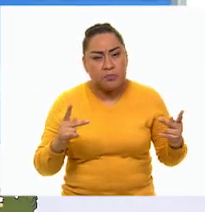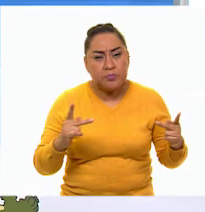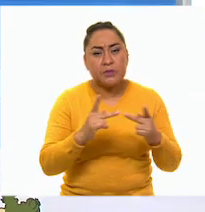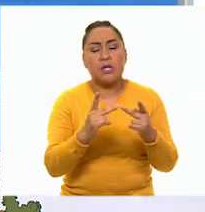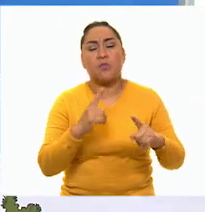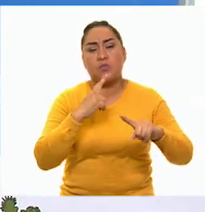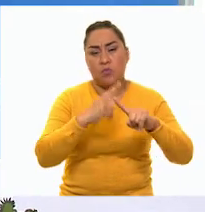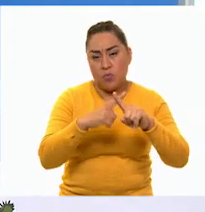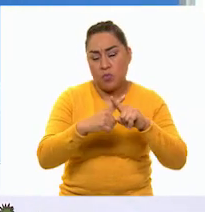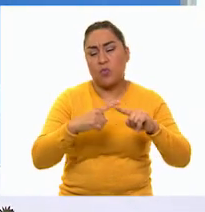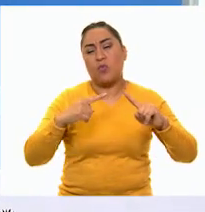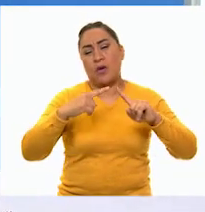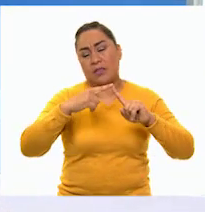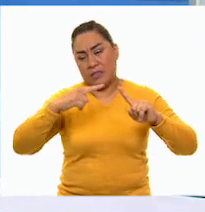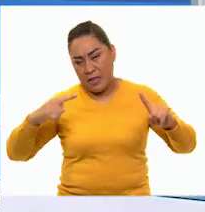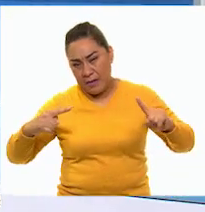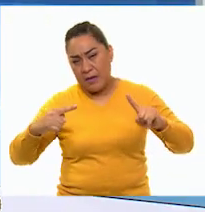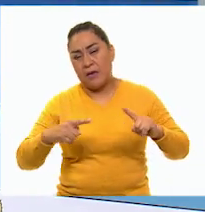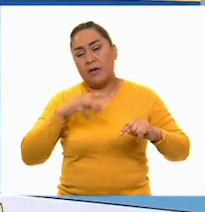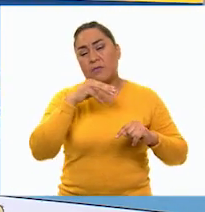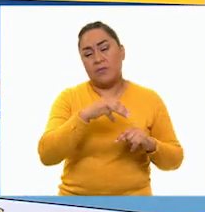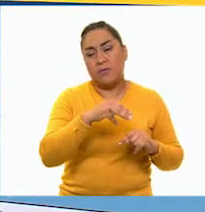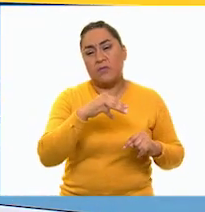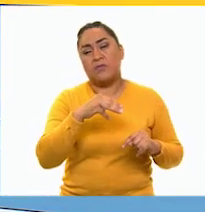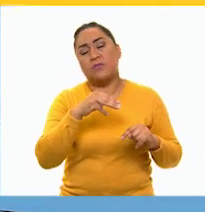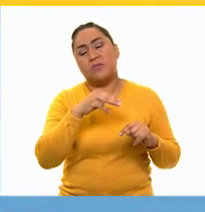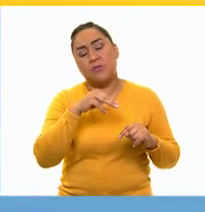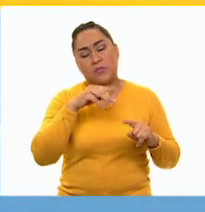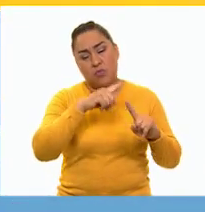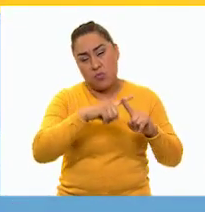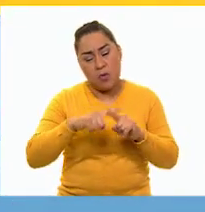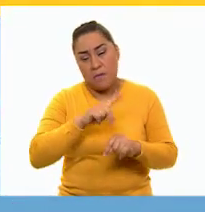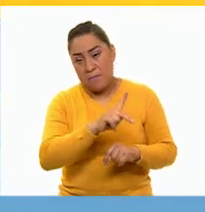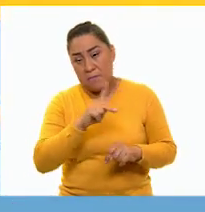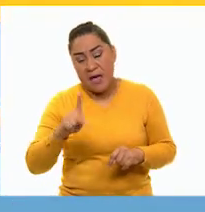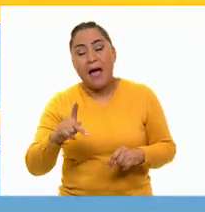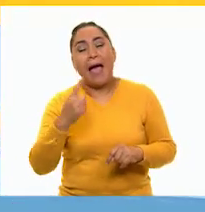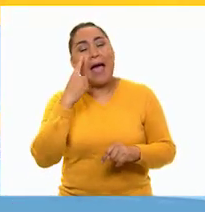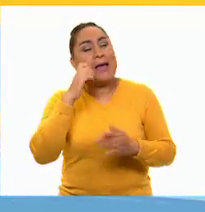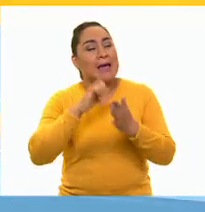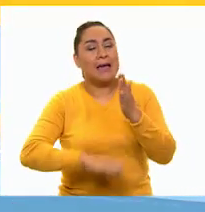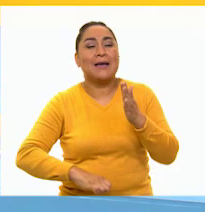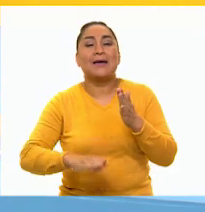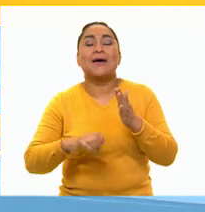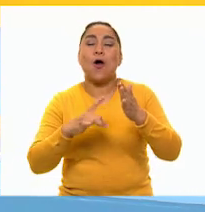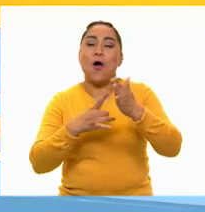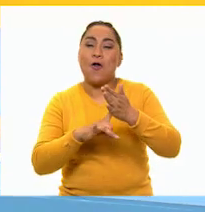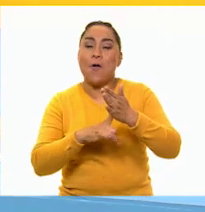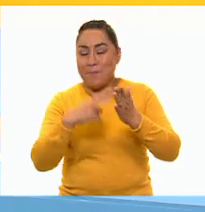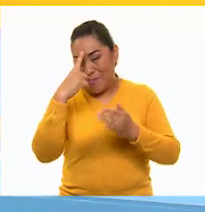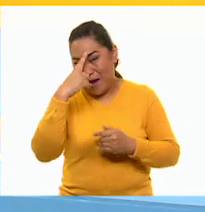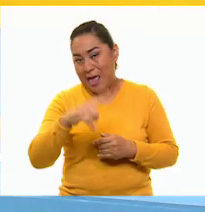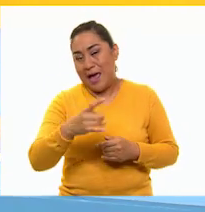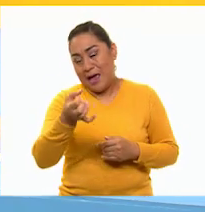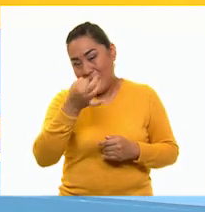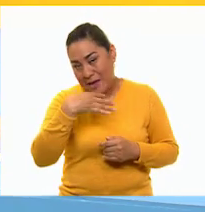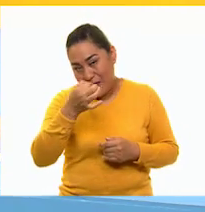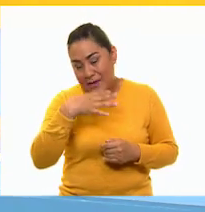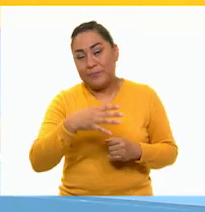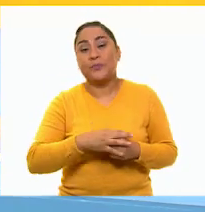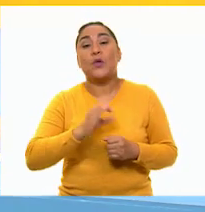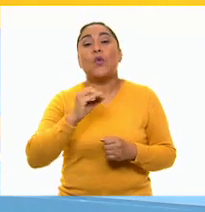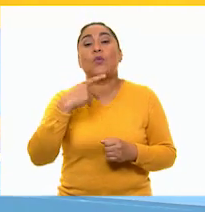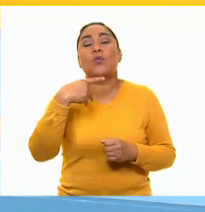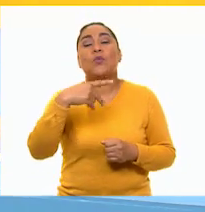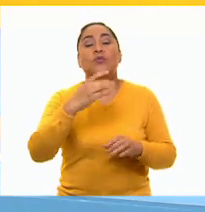divisores, múltiplos comunes y divisores comunes son los horarios de toma de medicamentos, de salidas y